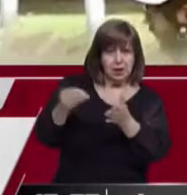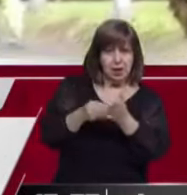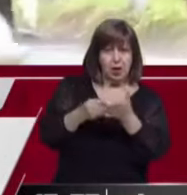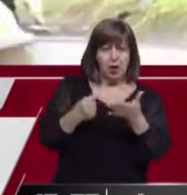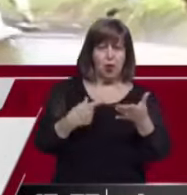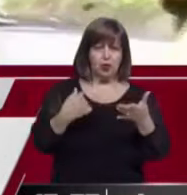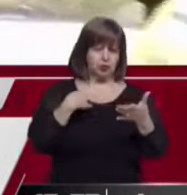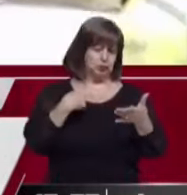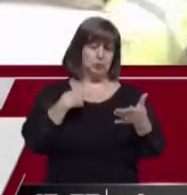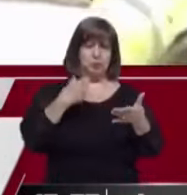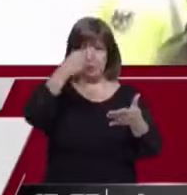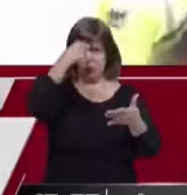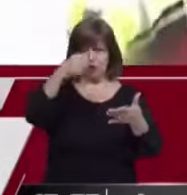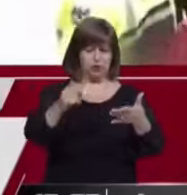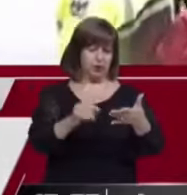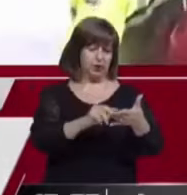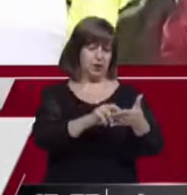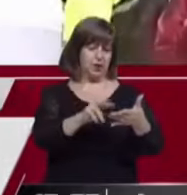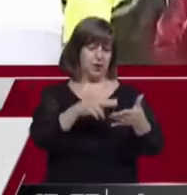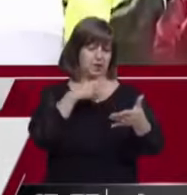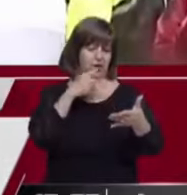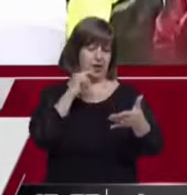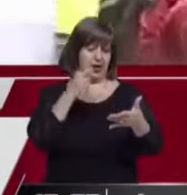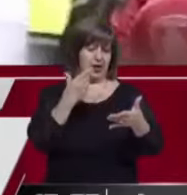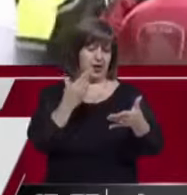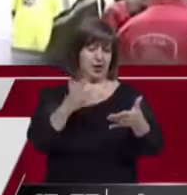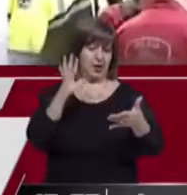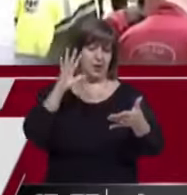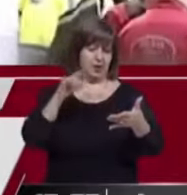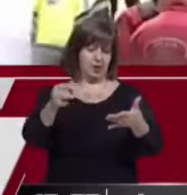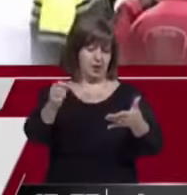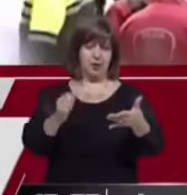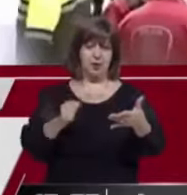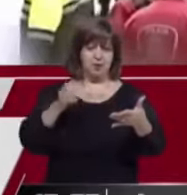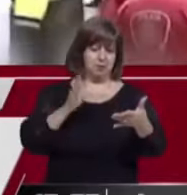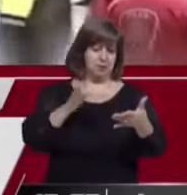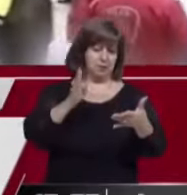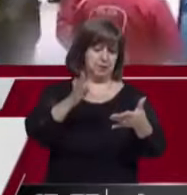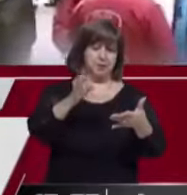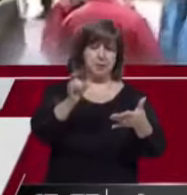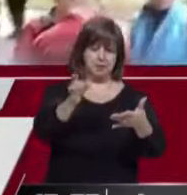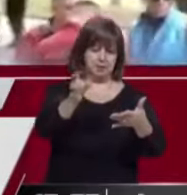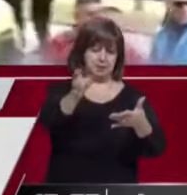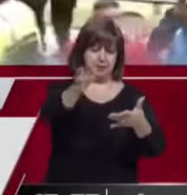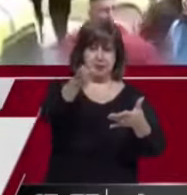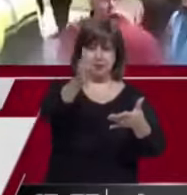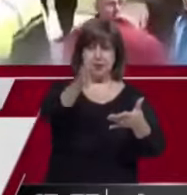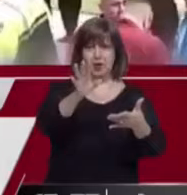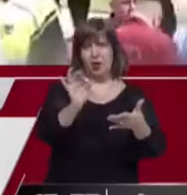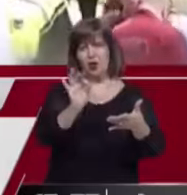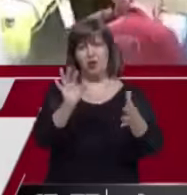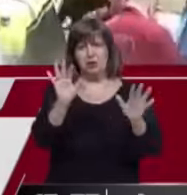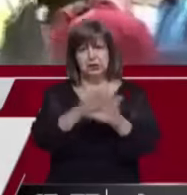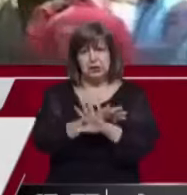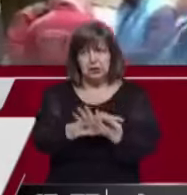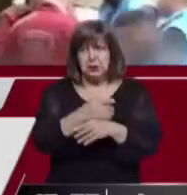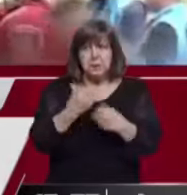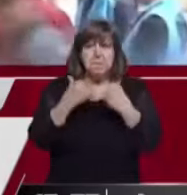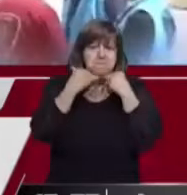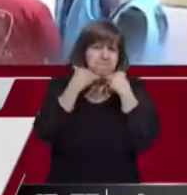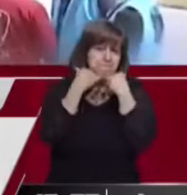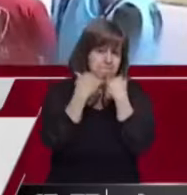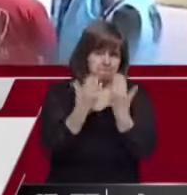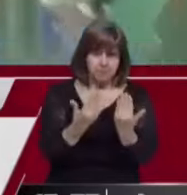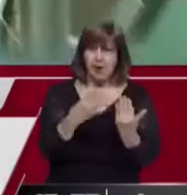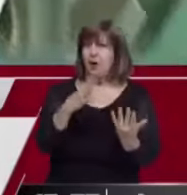un error en el maquinista pudo haber sido o pudo haber sido que se debió a otra causa bueno es todo a investigar